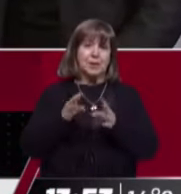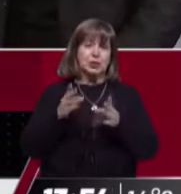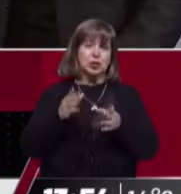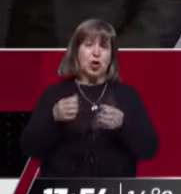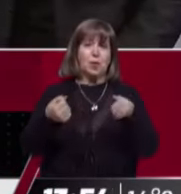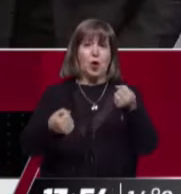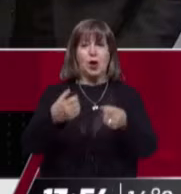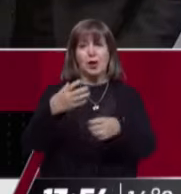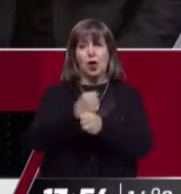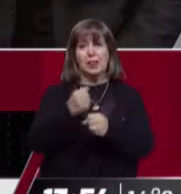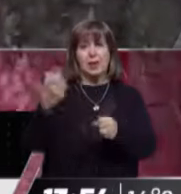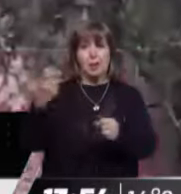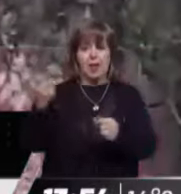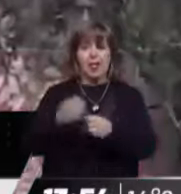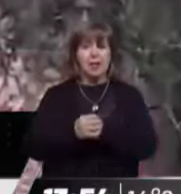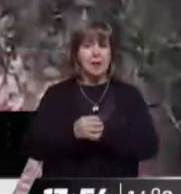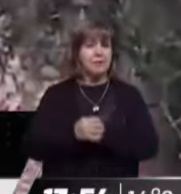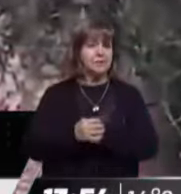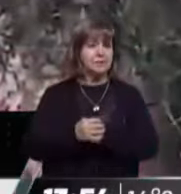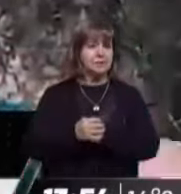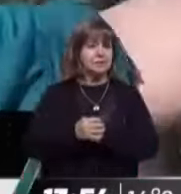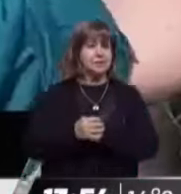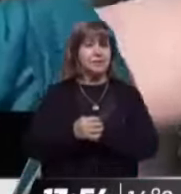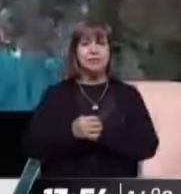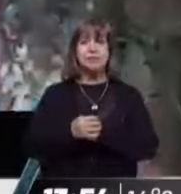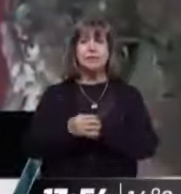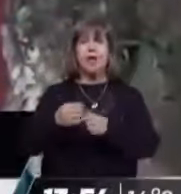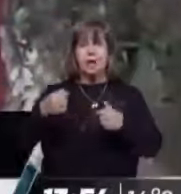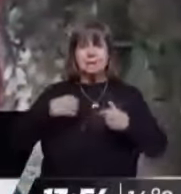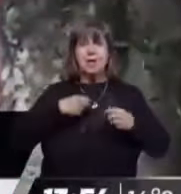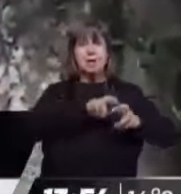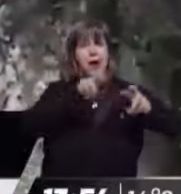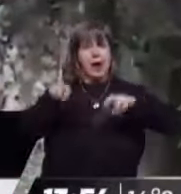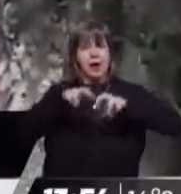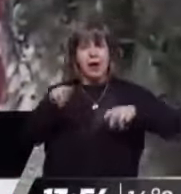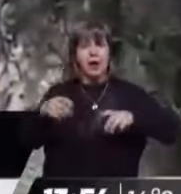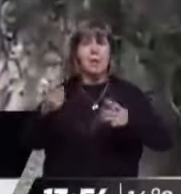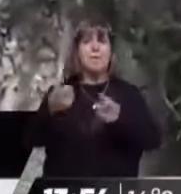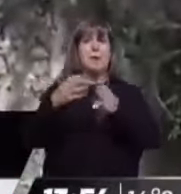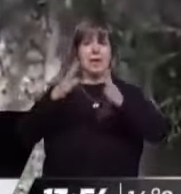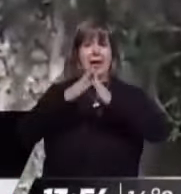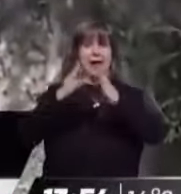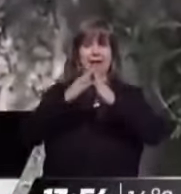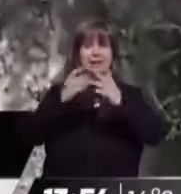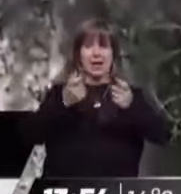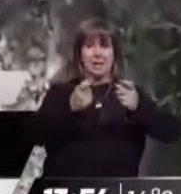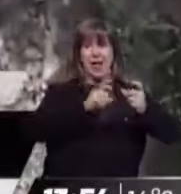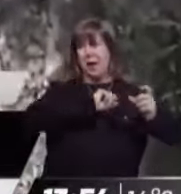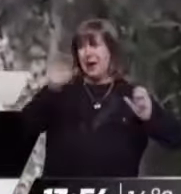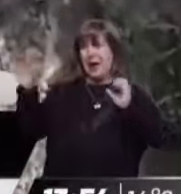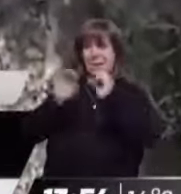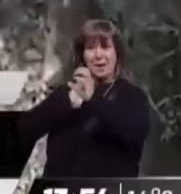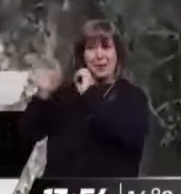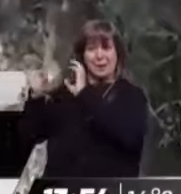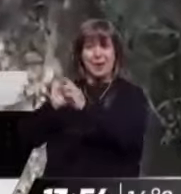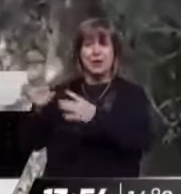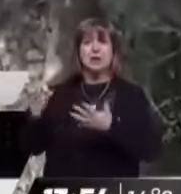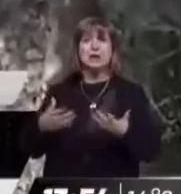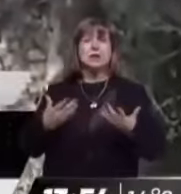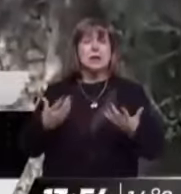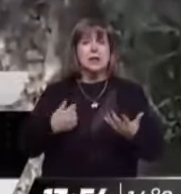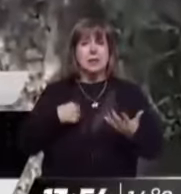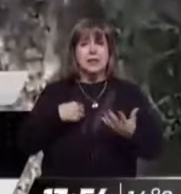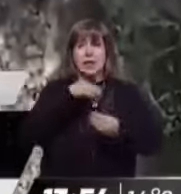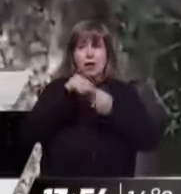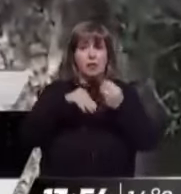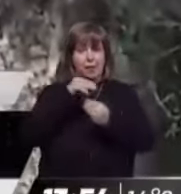si quieren. ¿Las piedras fueron directamente a la vivienda de ustedes? Acá, sí. Incluso nos cuentan que hubo riesgo un